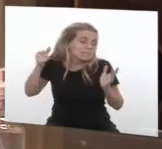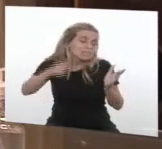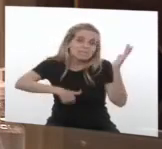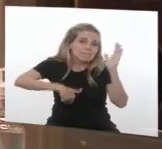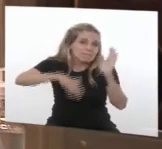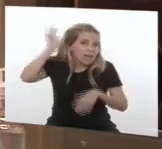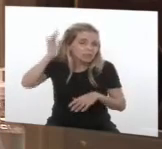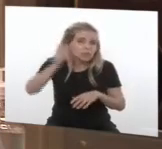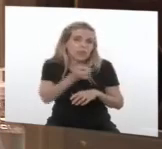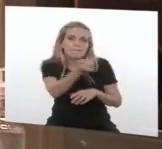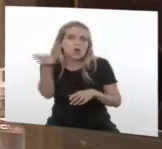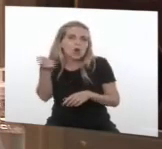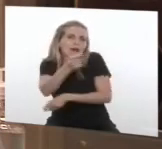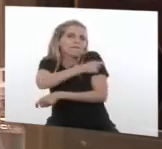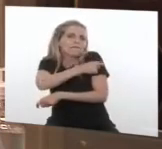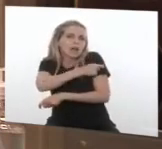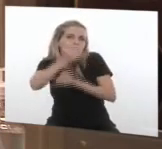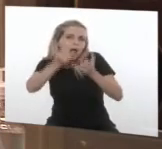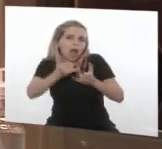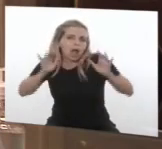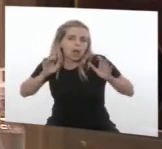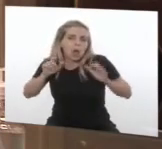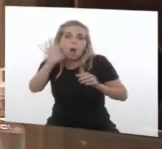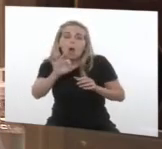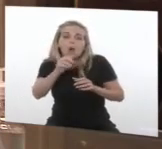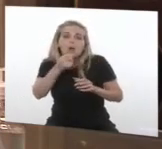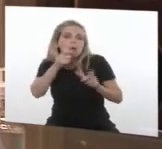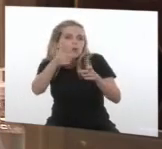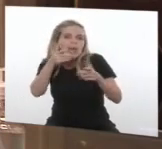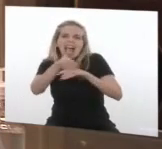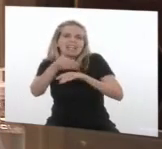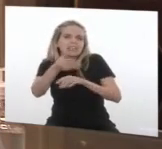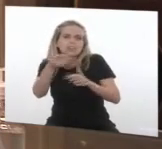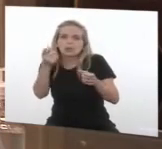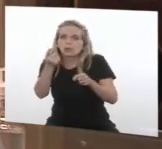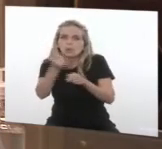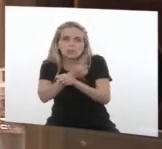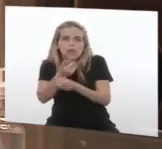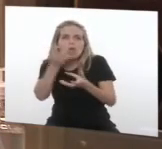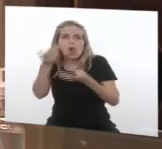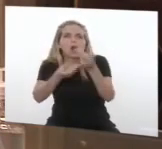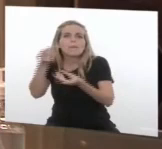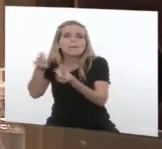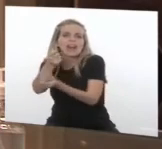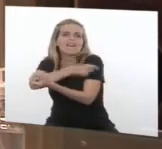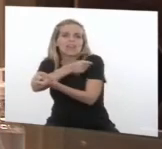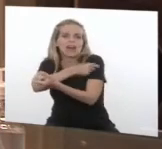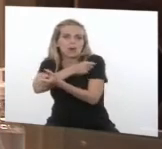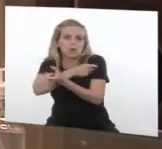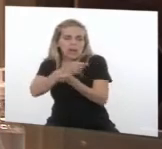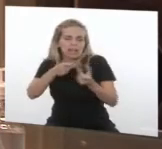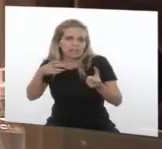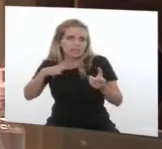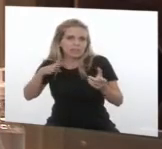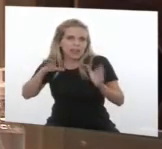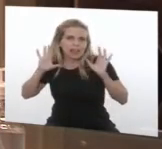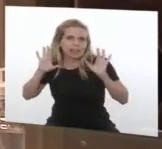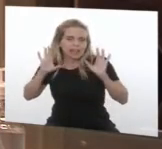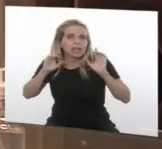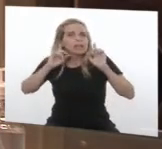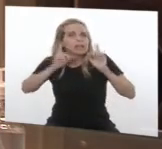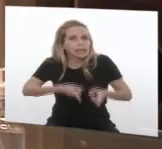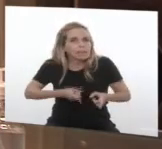Y por lógica tenemos que tener los cuidados también ahora en esta semipresencialidad que también se dio, que para mí, yo dije siempre, fue un error.